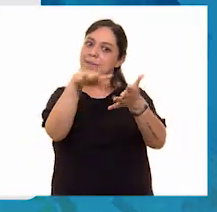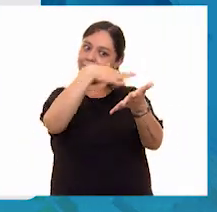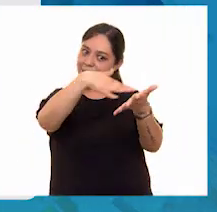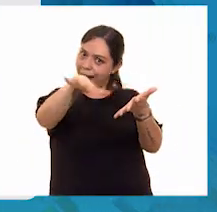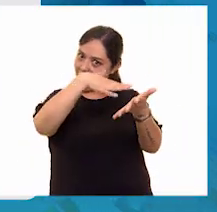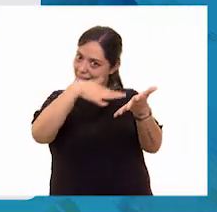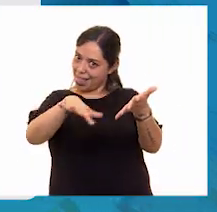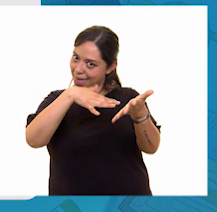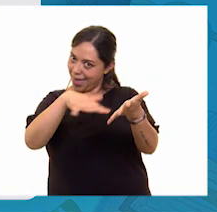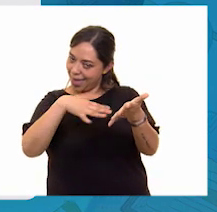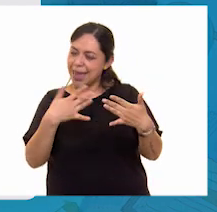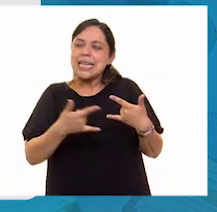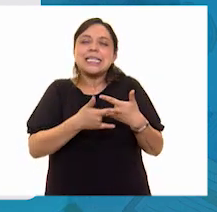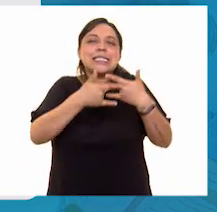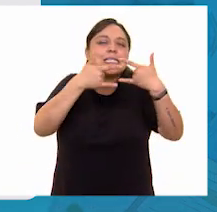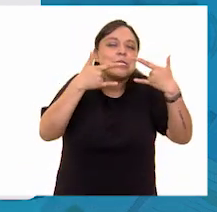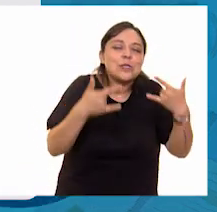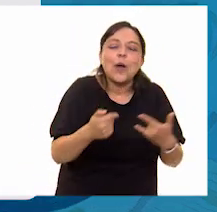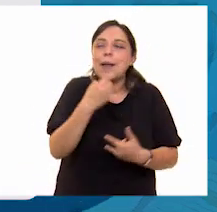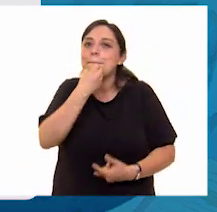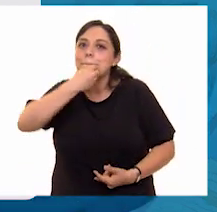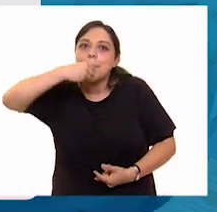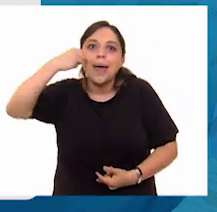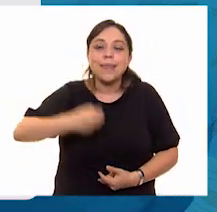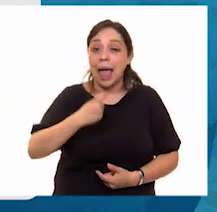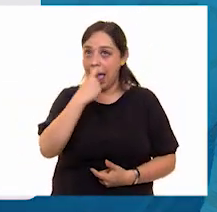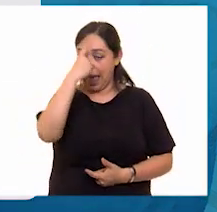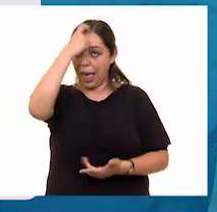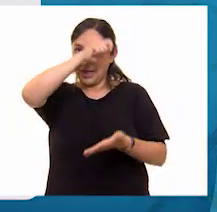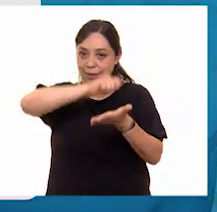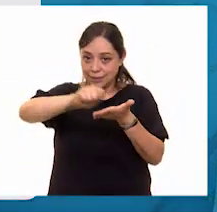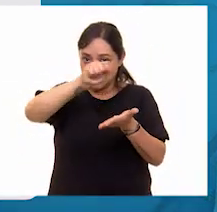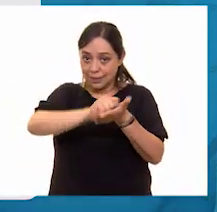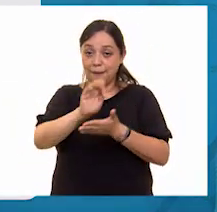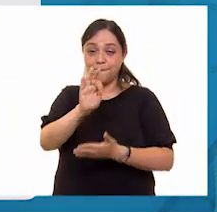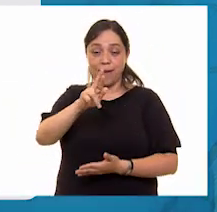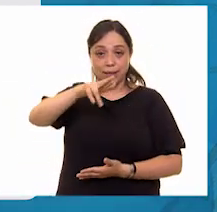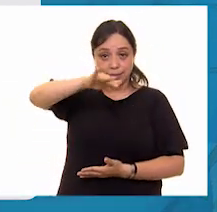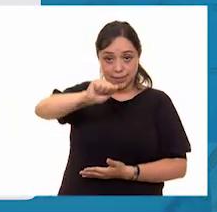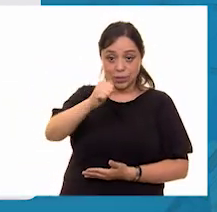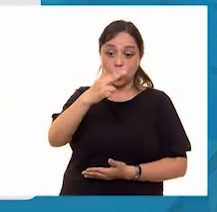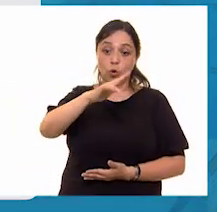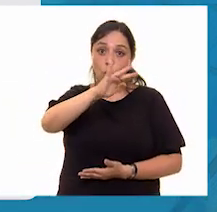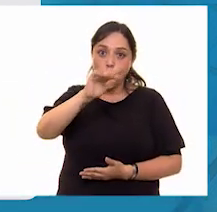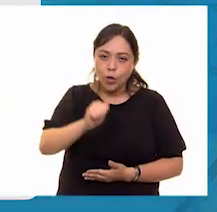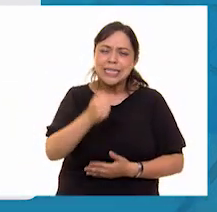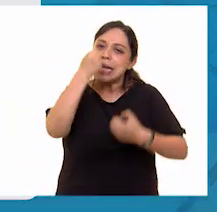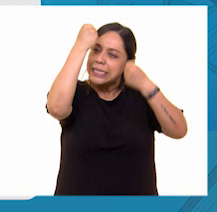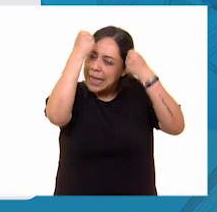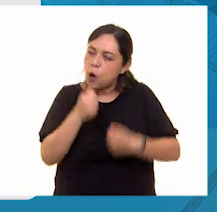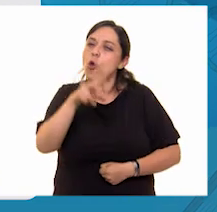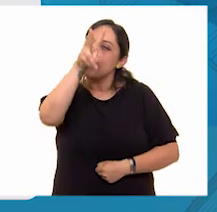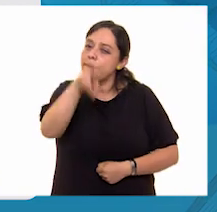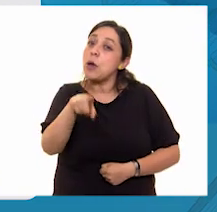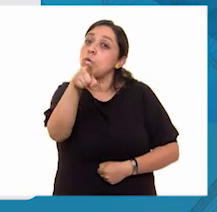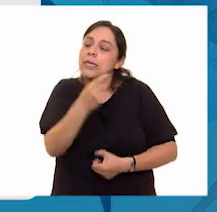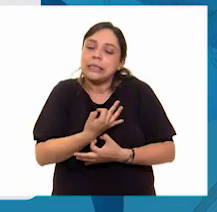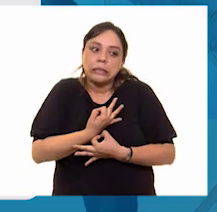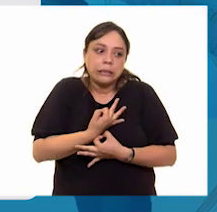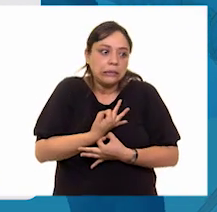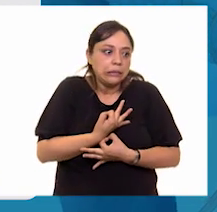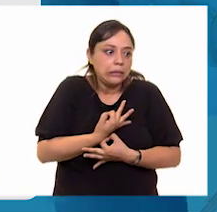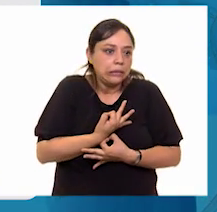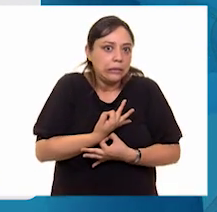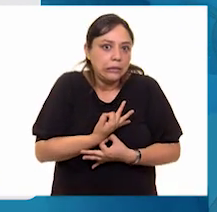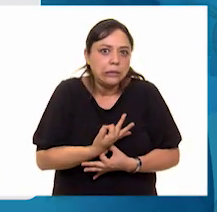una increíble historia de Francisco Hinojosa. Les aseguro que quedarán envueltos en ella y querrán leer